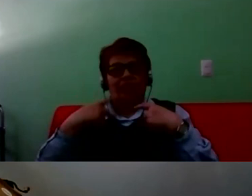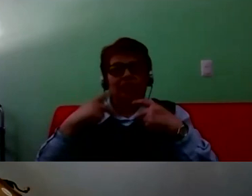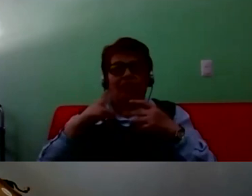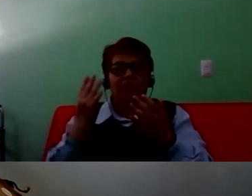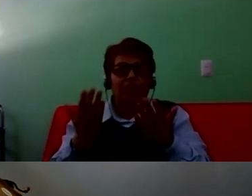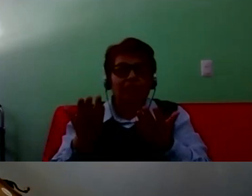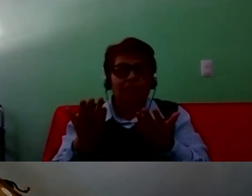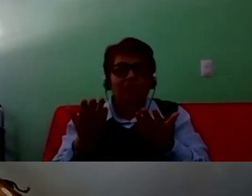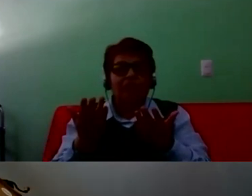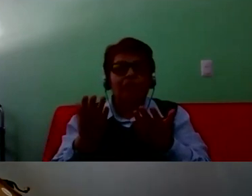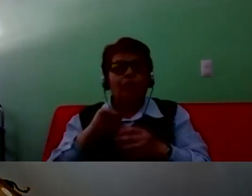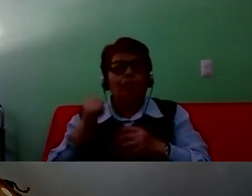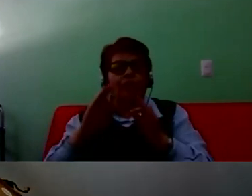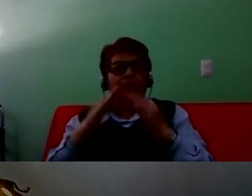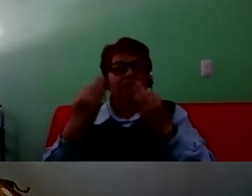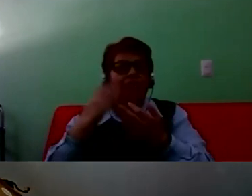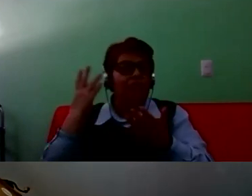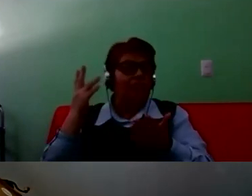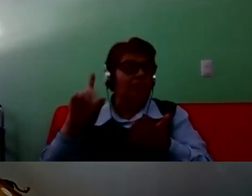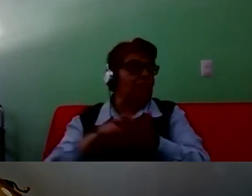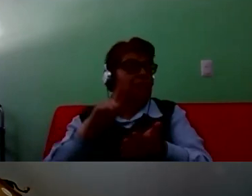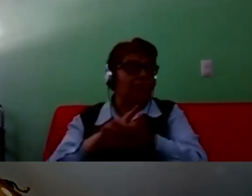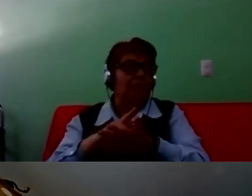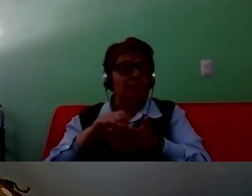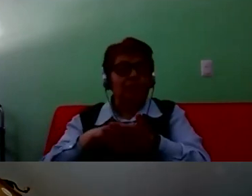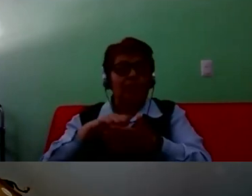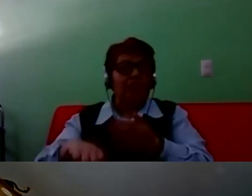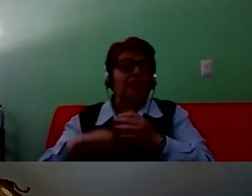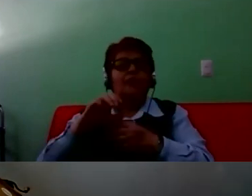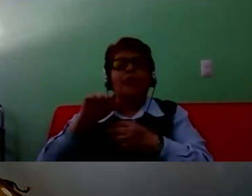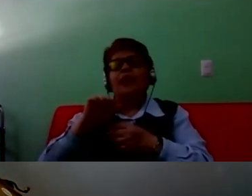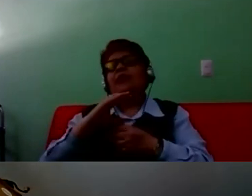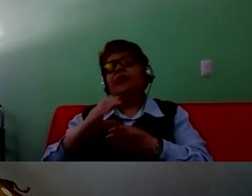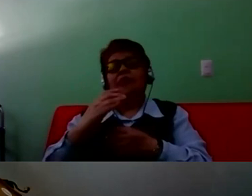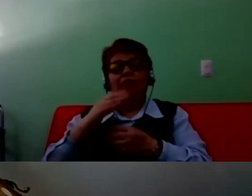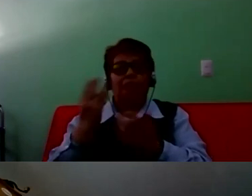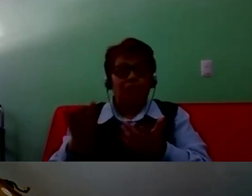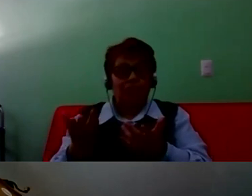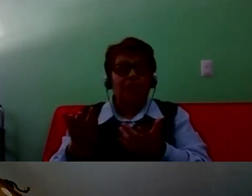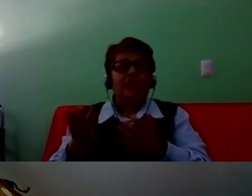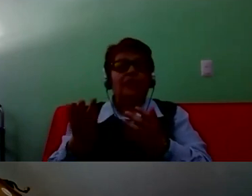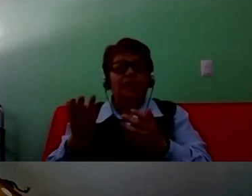que tienen otra figura legal, el caso de las asociaciones civiles es una figura moral,